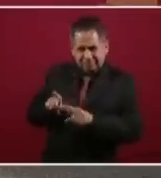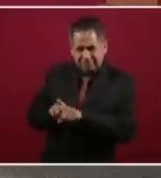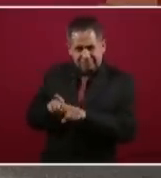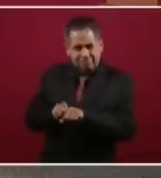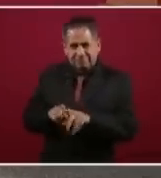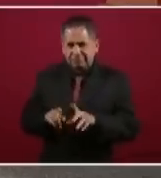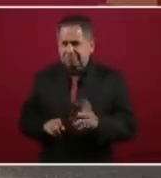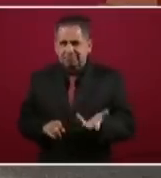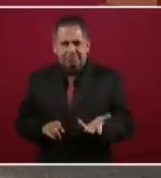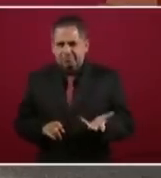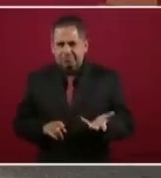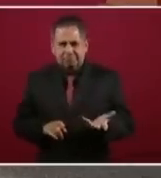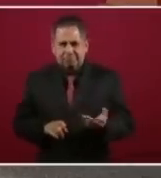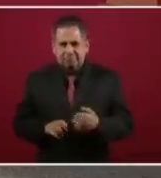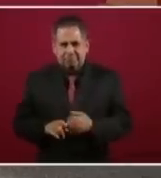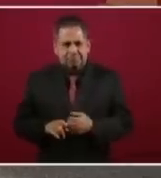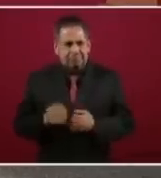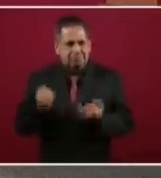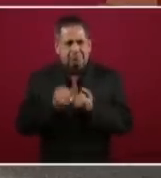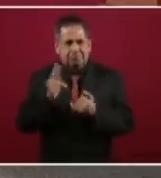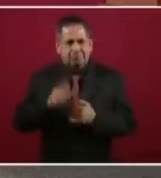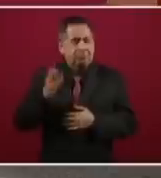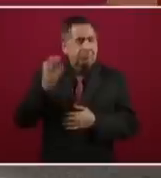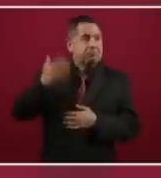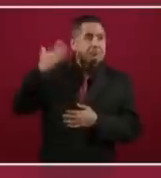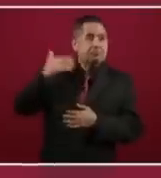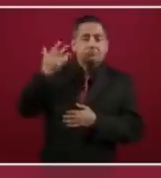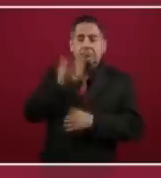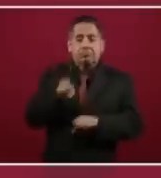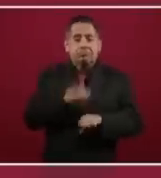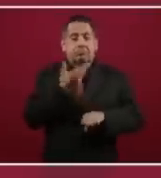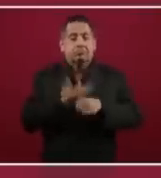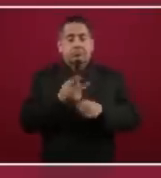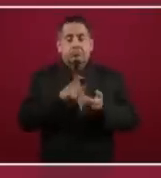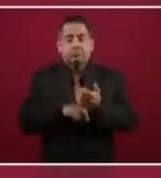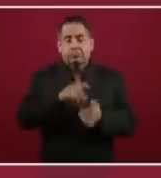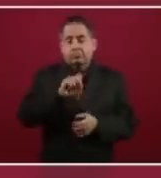hecho los anteriores secretarios de Hacienda.